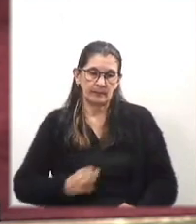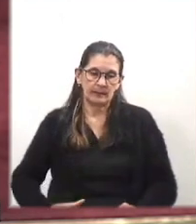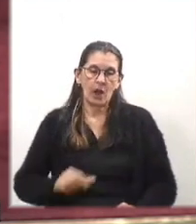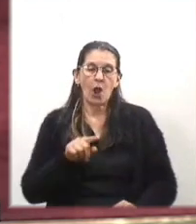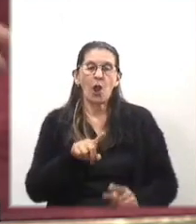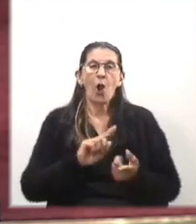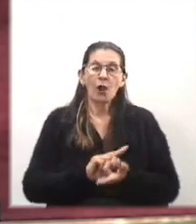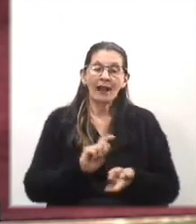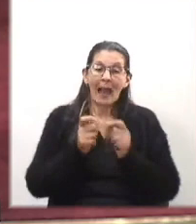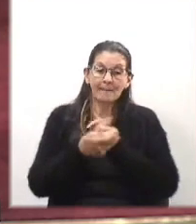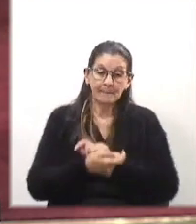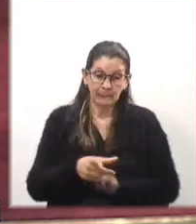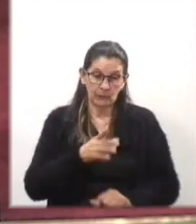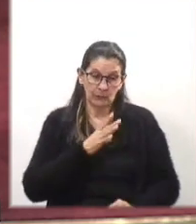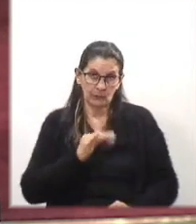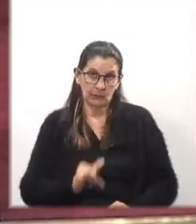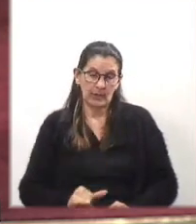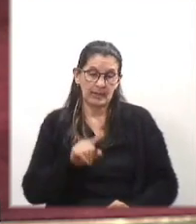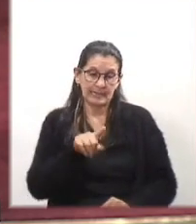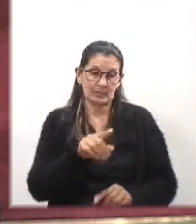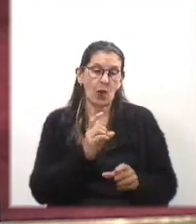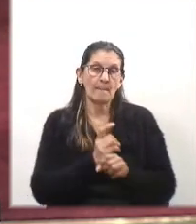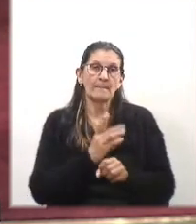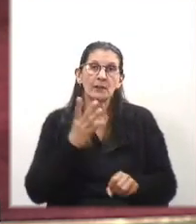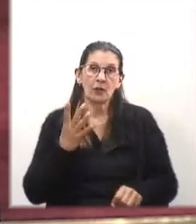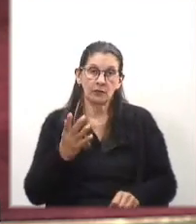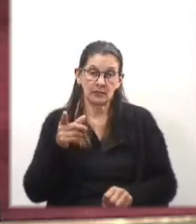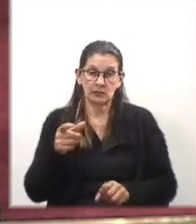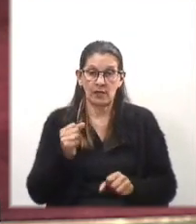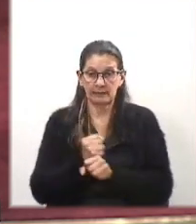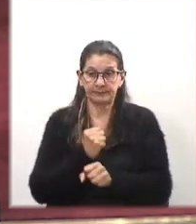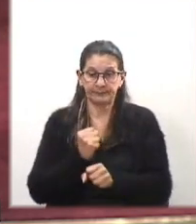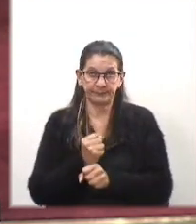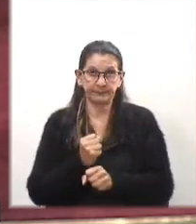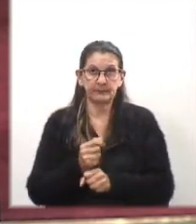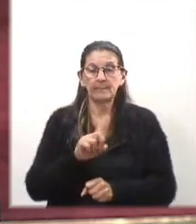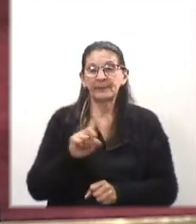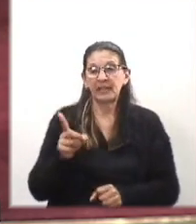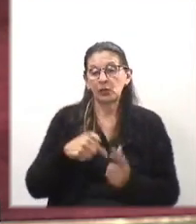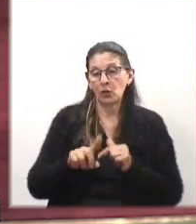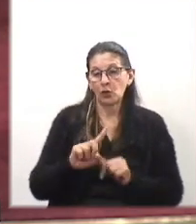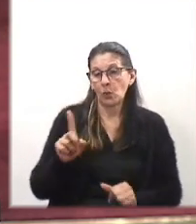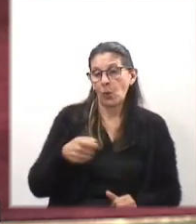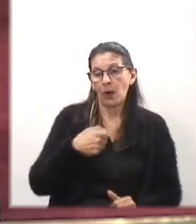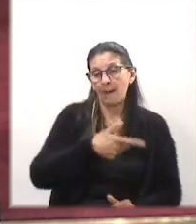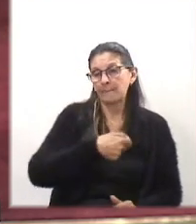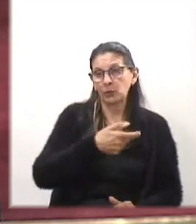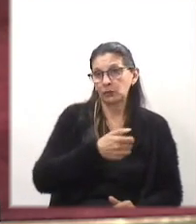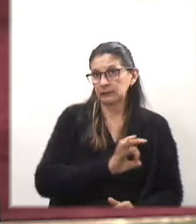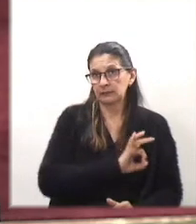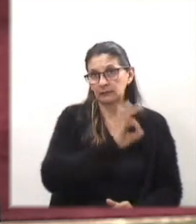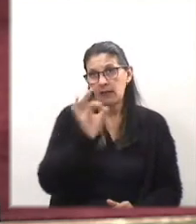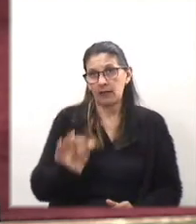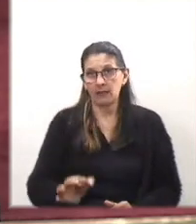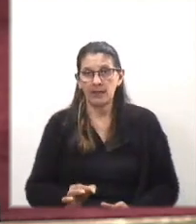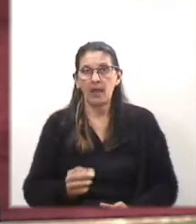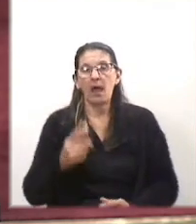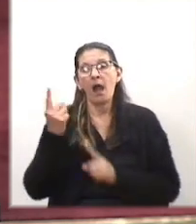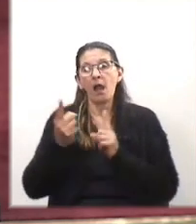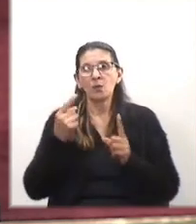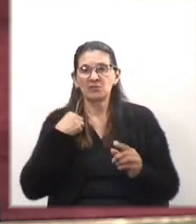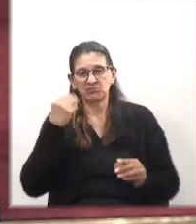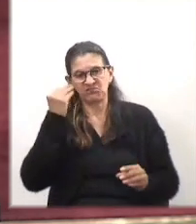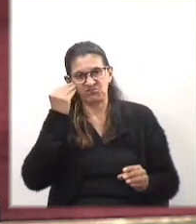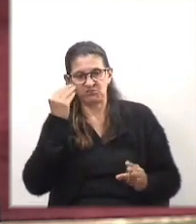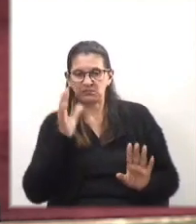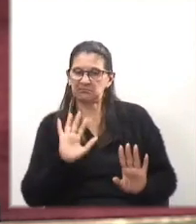propuestos apuntan a atraer a esos profesionales que ejercen y no aportan, algunos por la